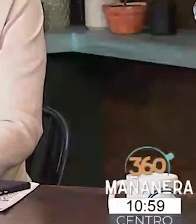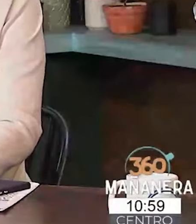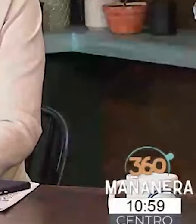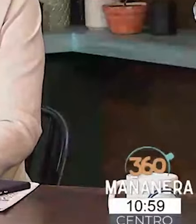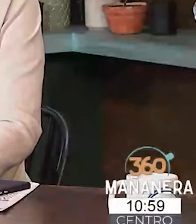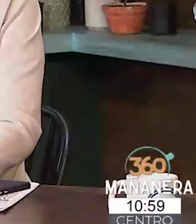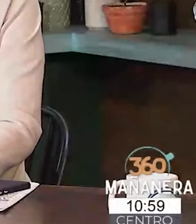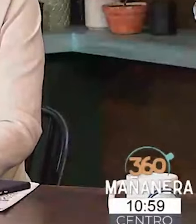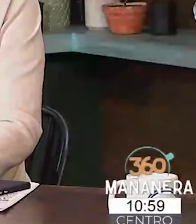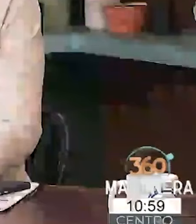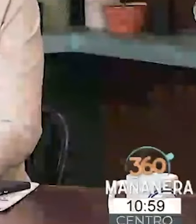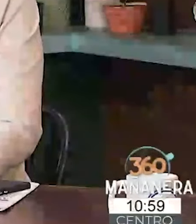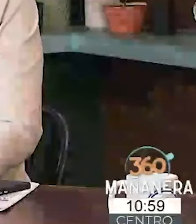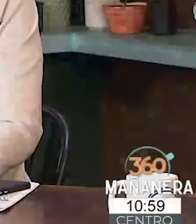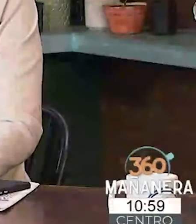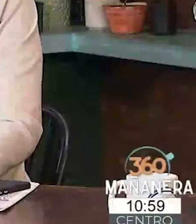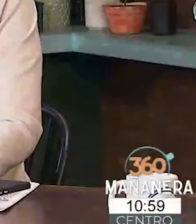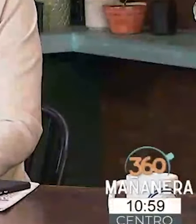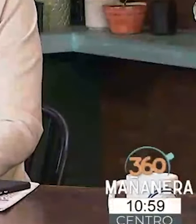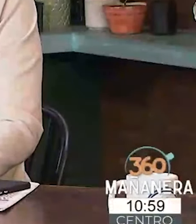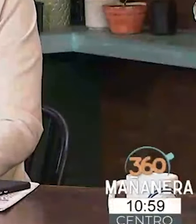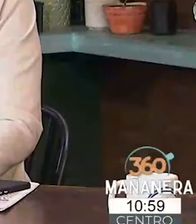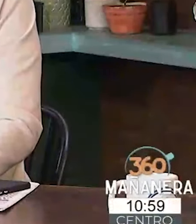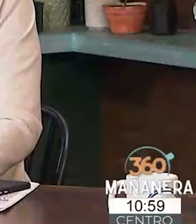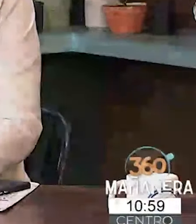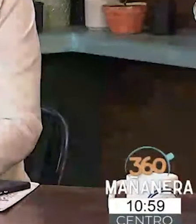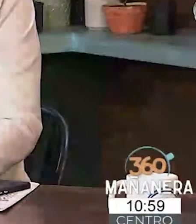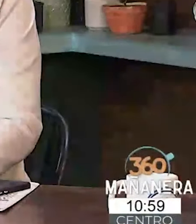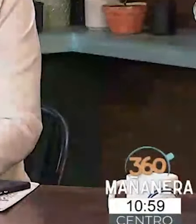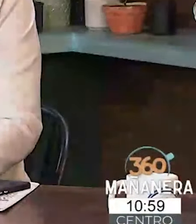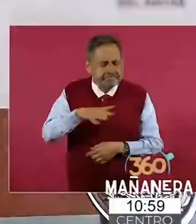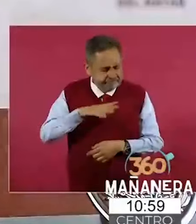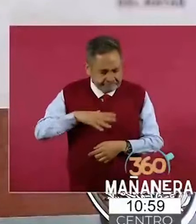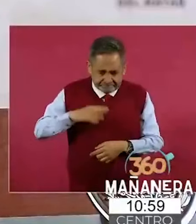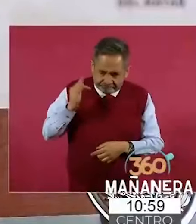que tengan cabida. Así que aquí el agradecimiento a los médicos de Cuba.